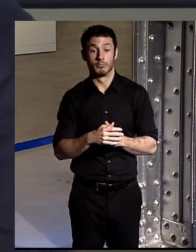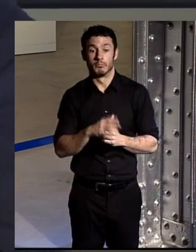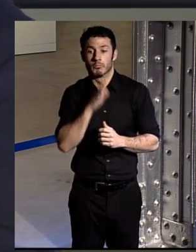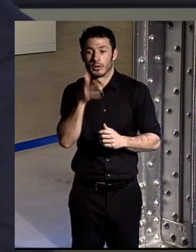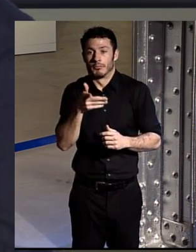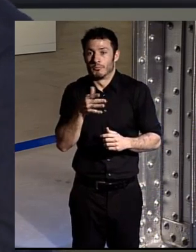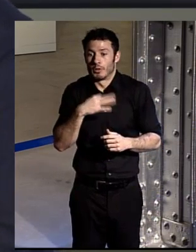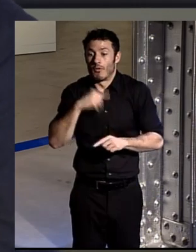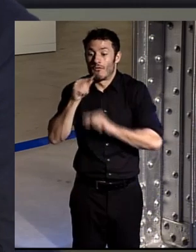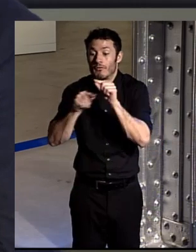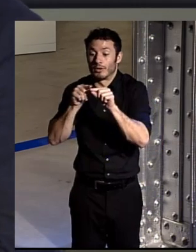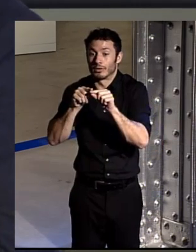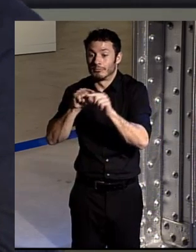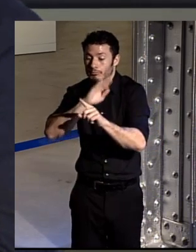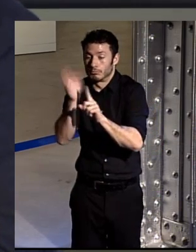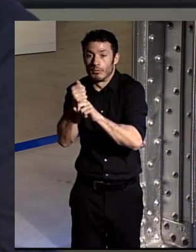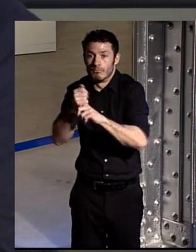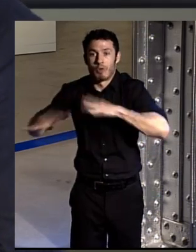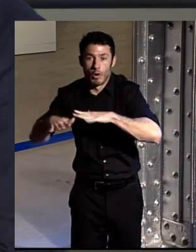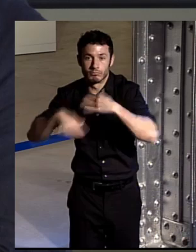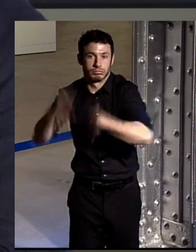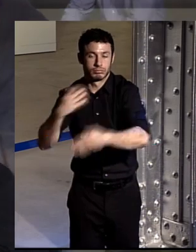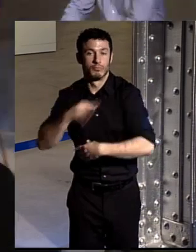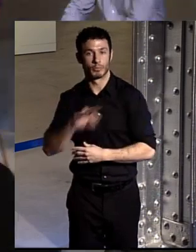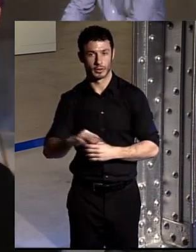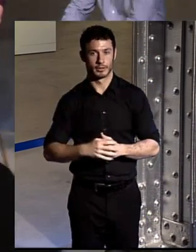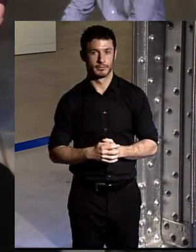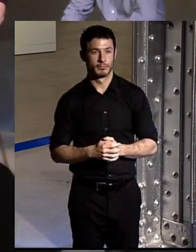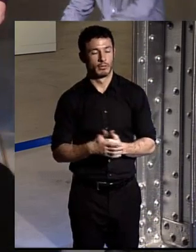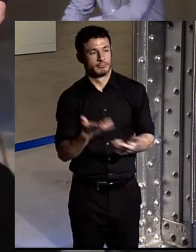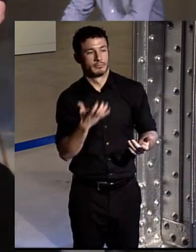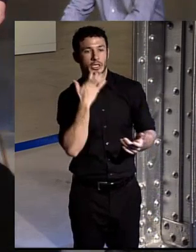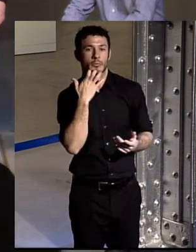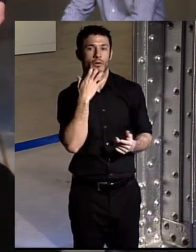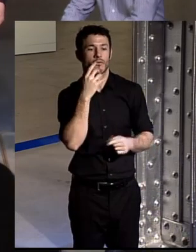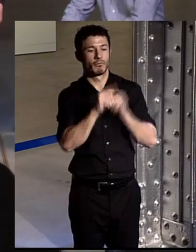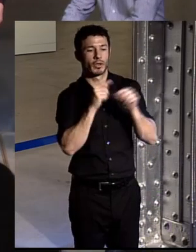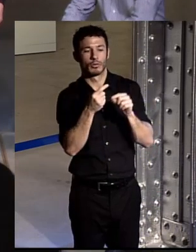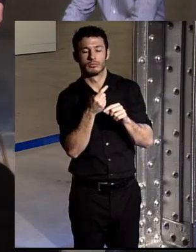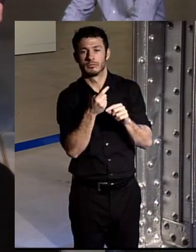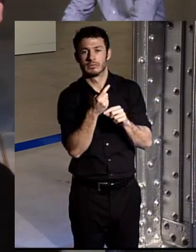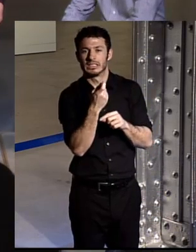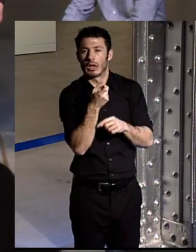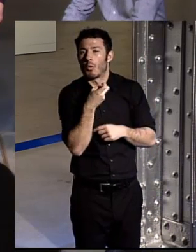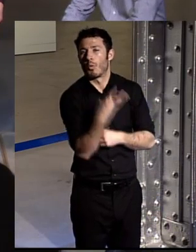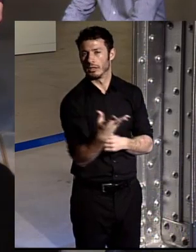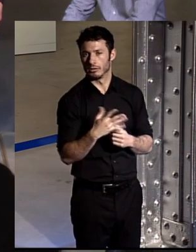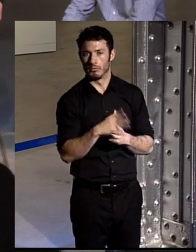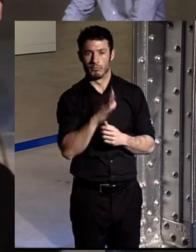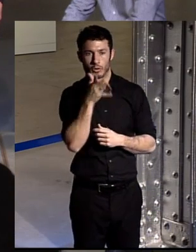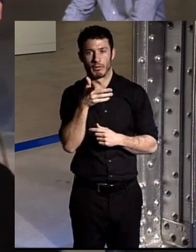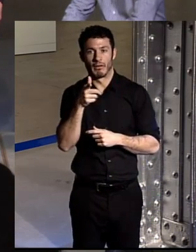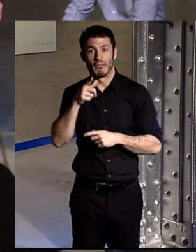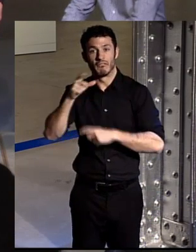que se pudiesen activar. ¿Y cuánto virus hace falta? Porque, por ejemplo, en una infección bacteriana, obviamente tú puedes tener unas